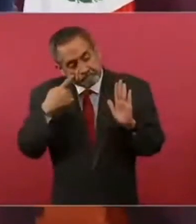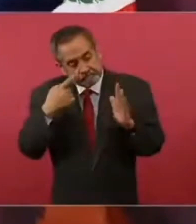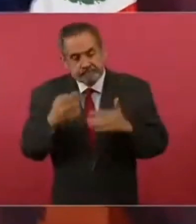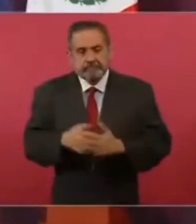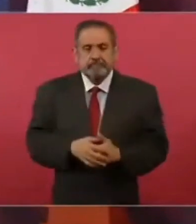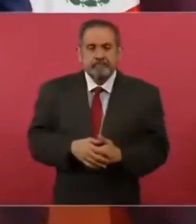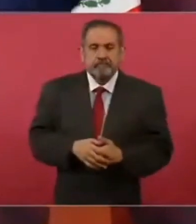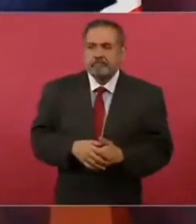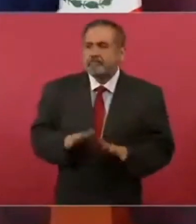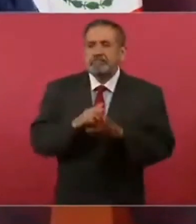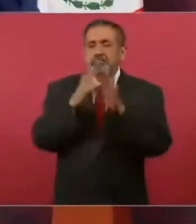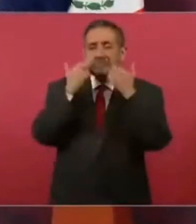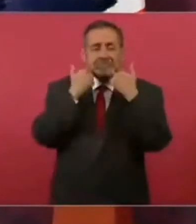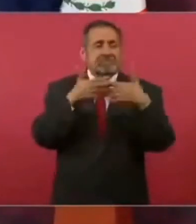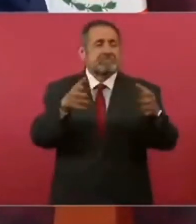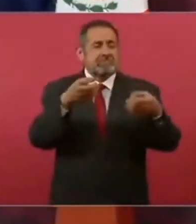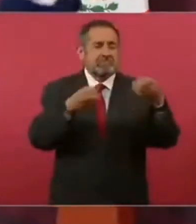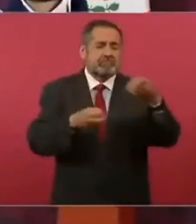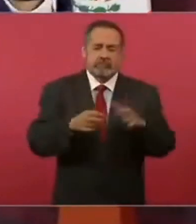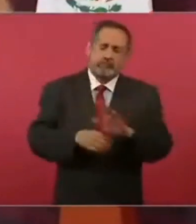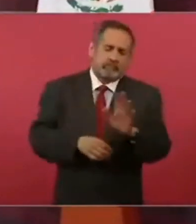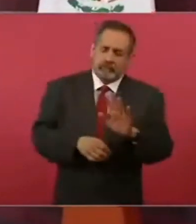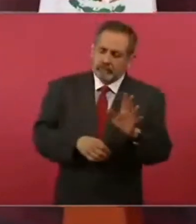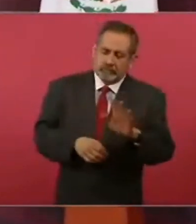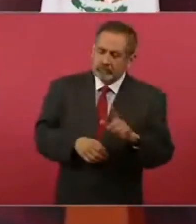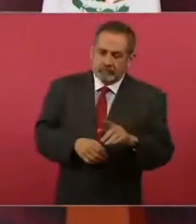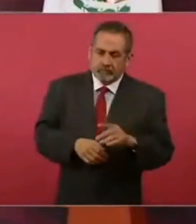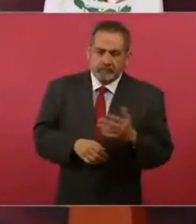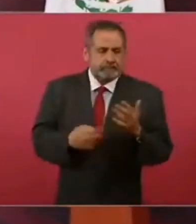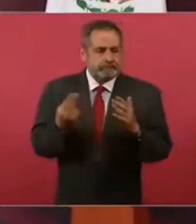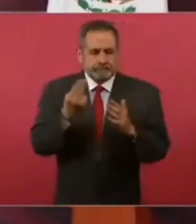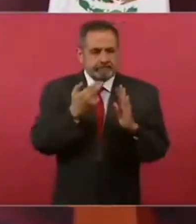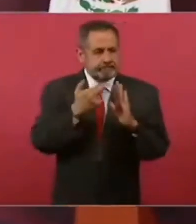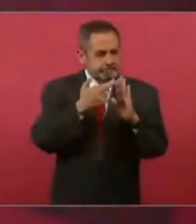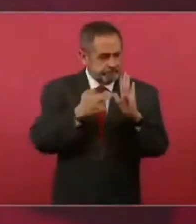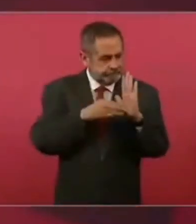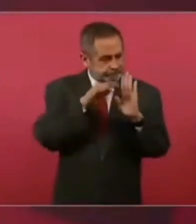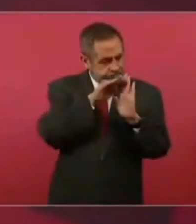cómo cualquiera va a ser juez Cómo cualquiera no